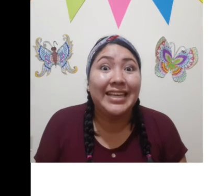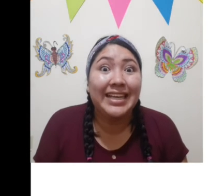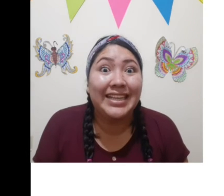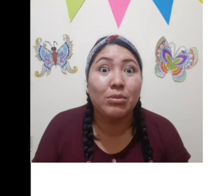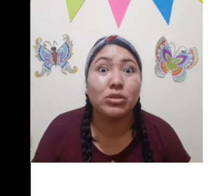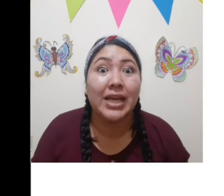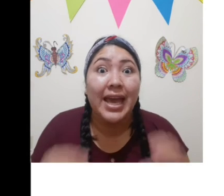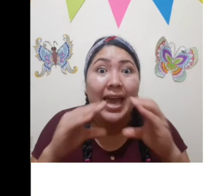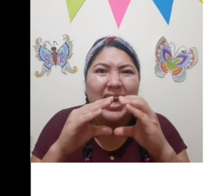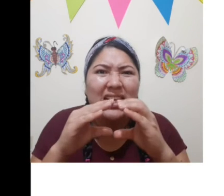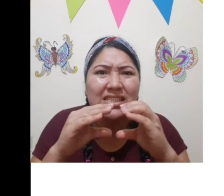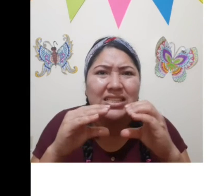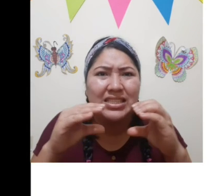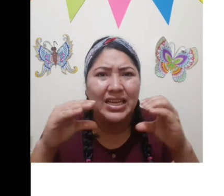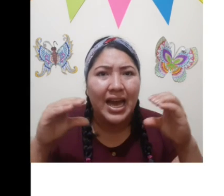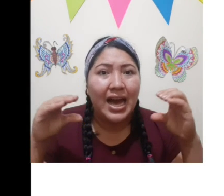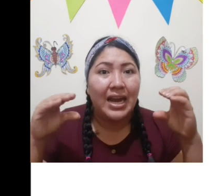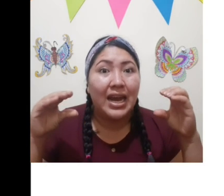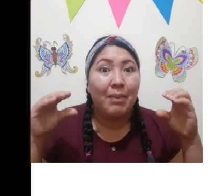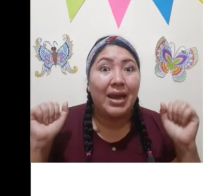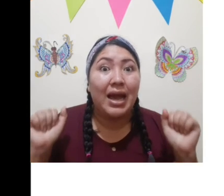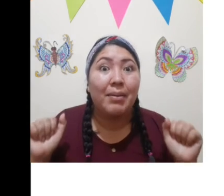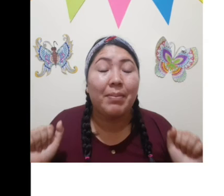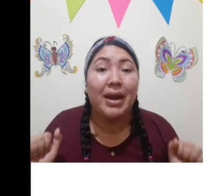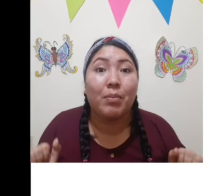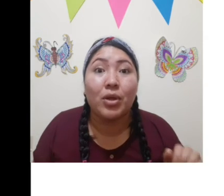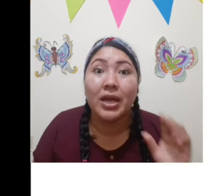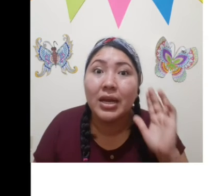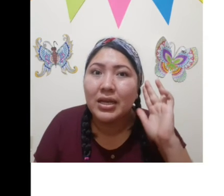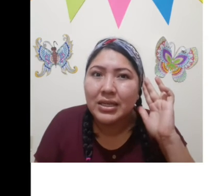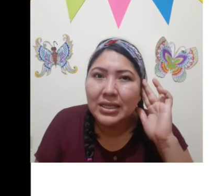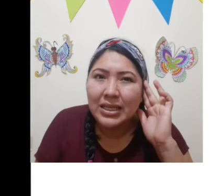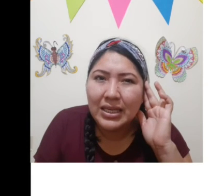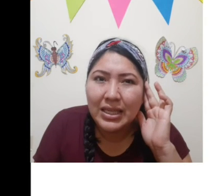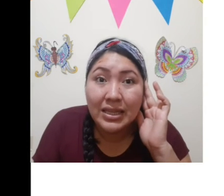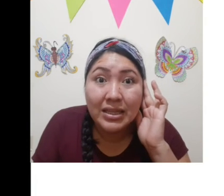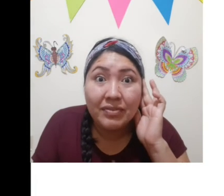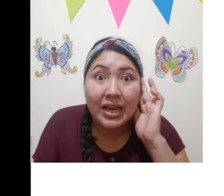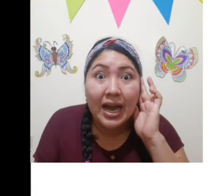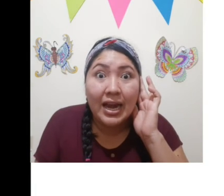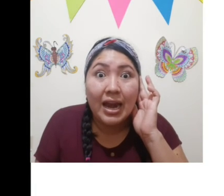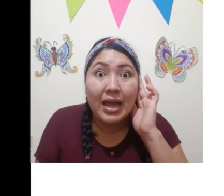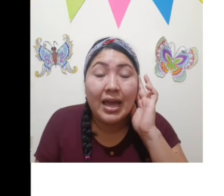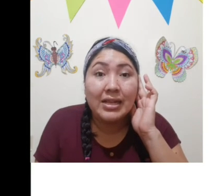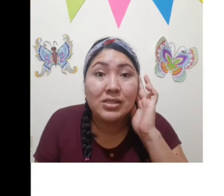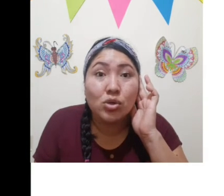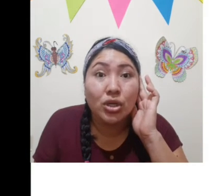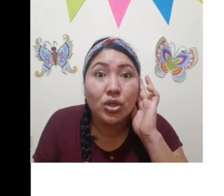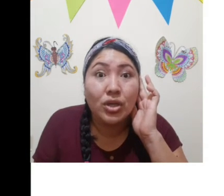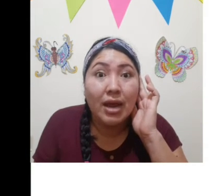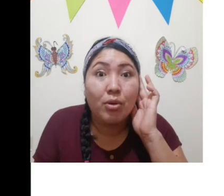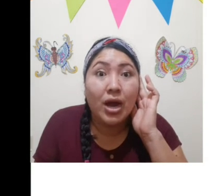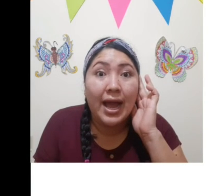si tenemos que estirar la palabra para poder identificarla el